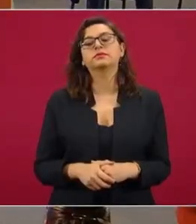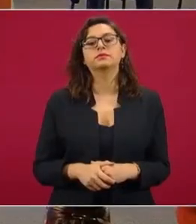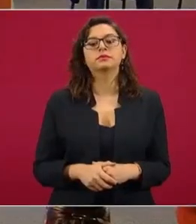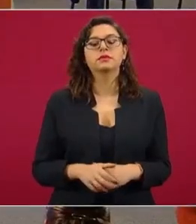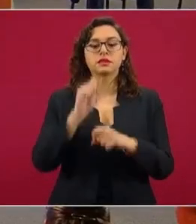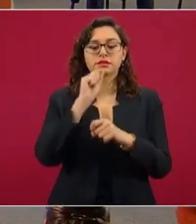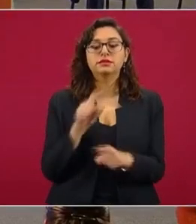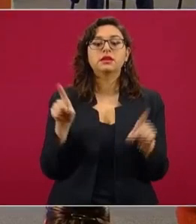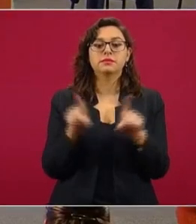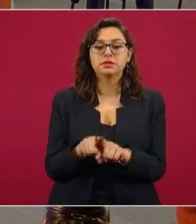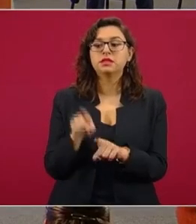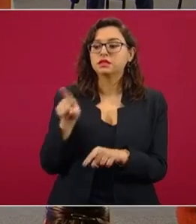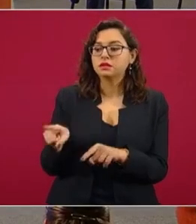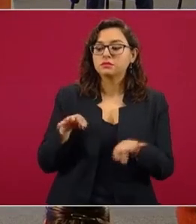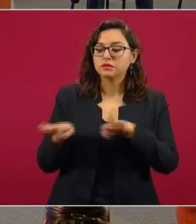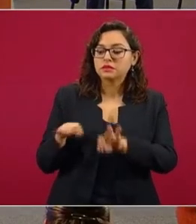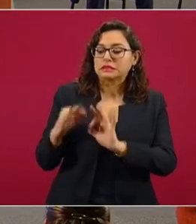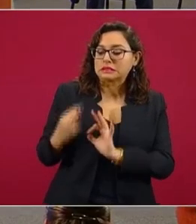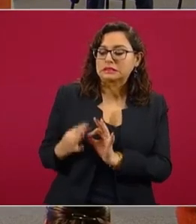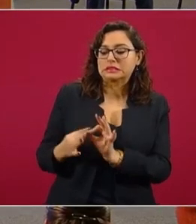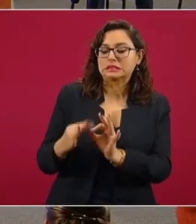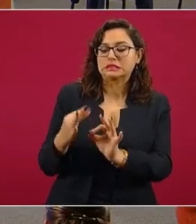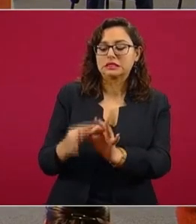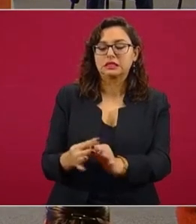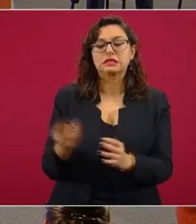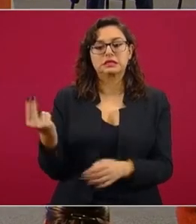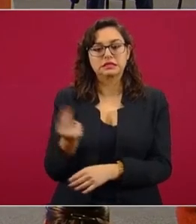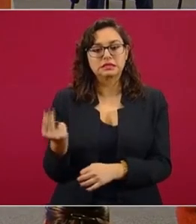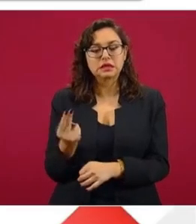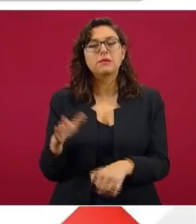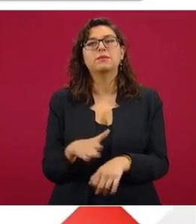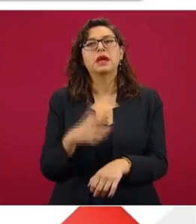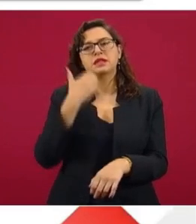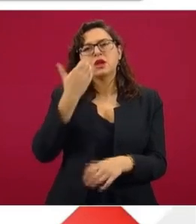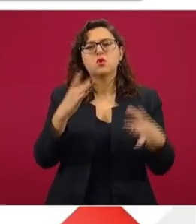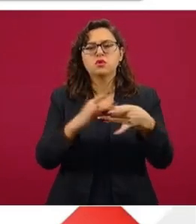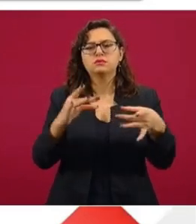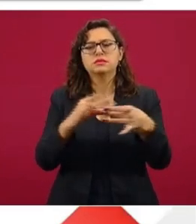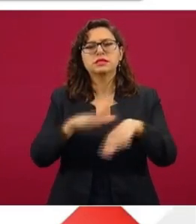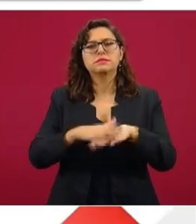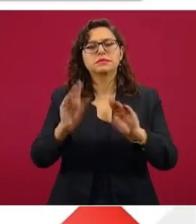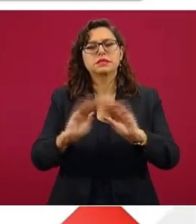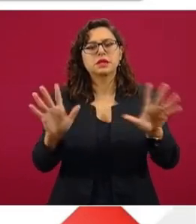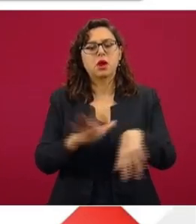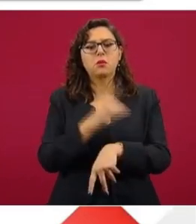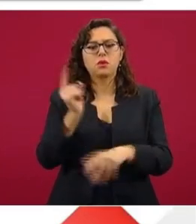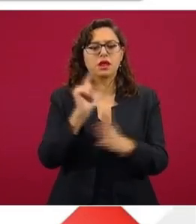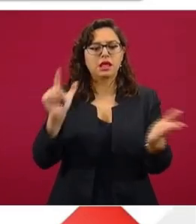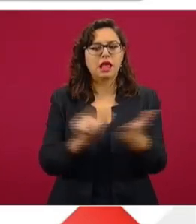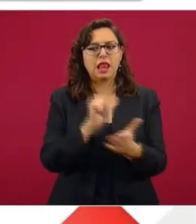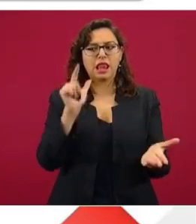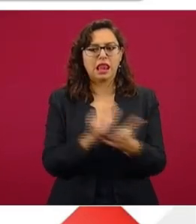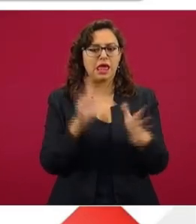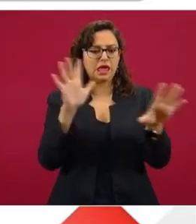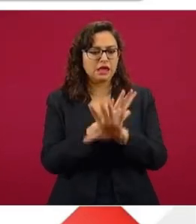activa, aquí me quisiera detener porque parte de lo que se ha planteado con la reforma y de los elementos que